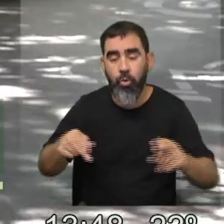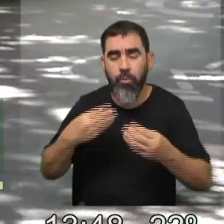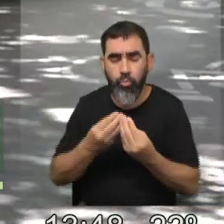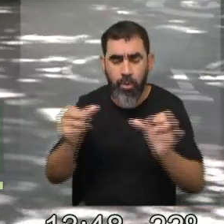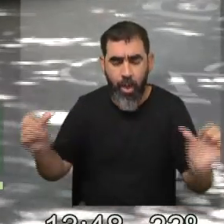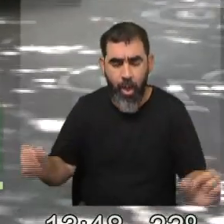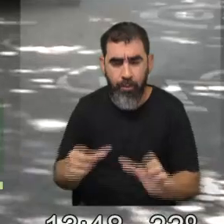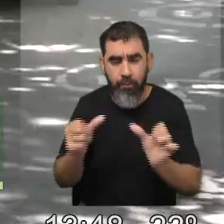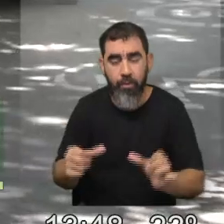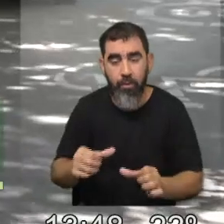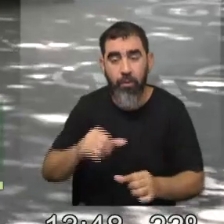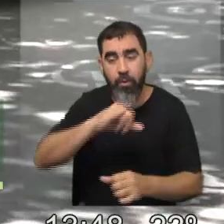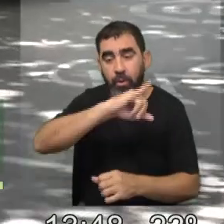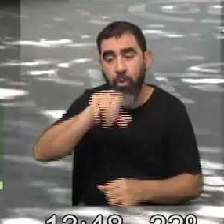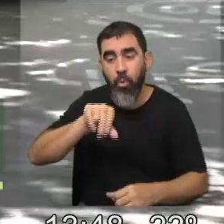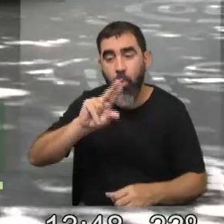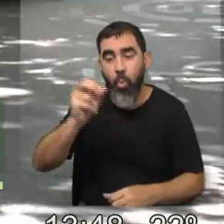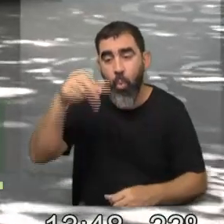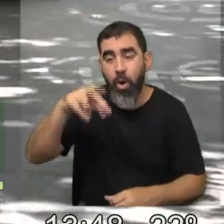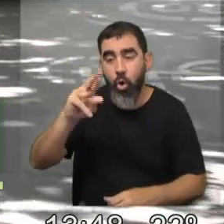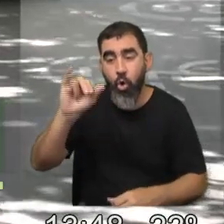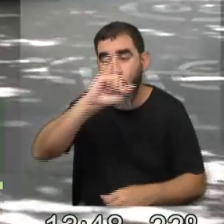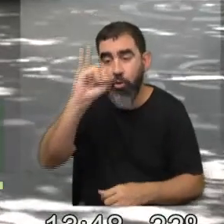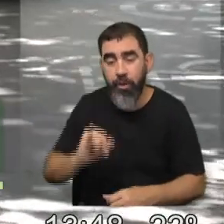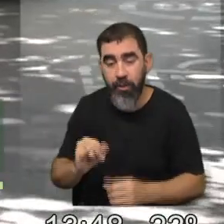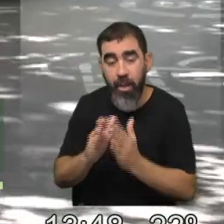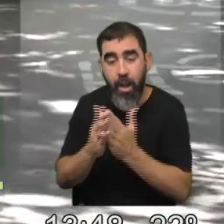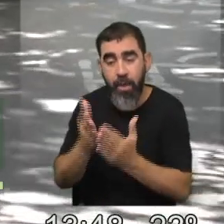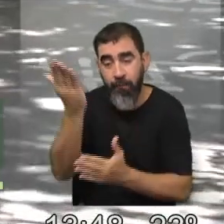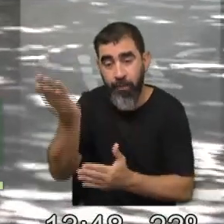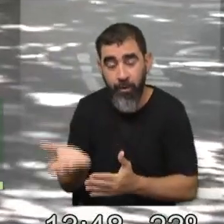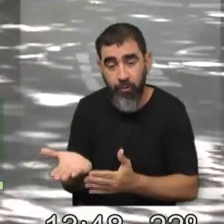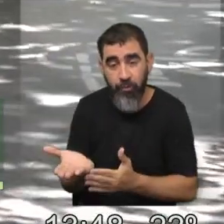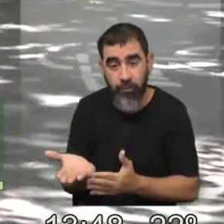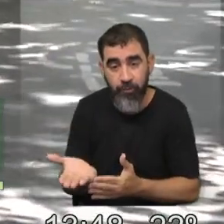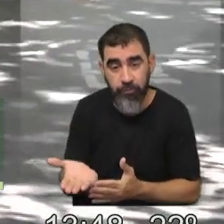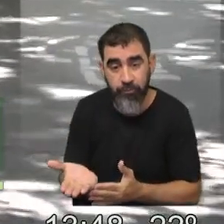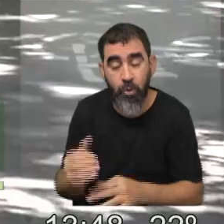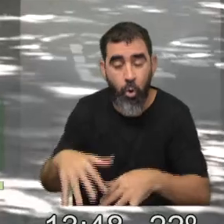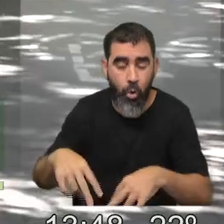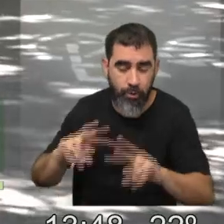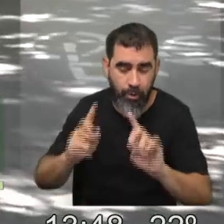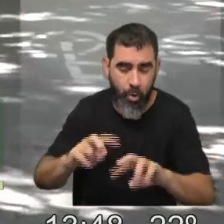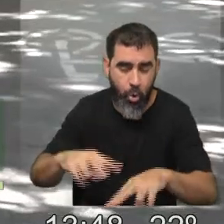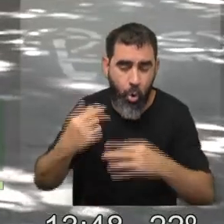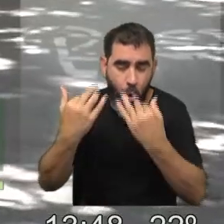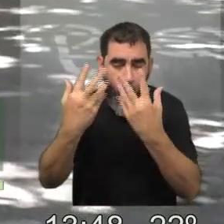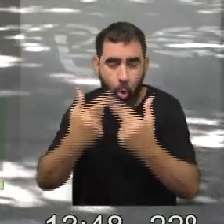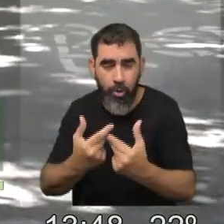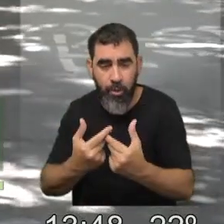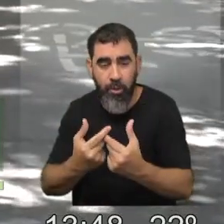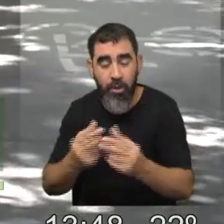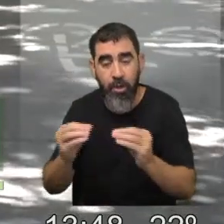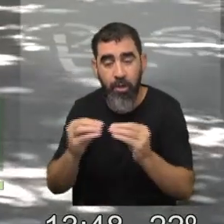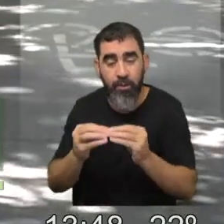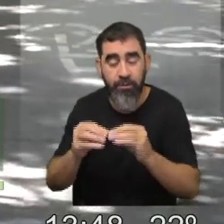actividades. Y estamos con Juan Rodríguez, librero, que está organizando también con el resto de los